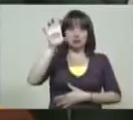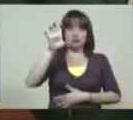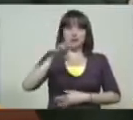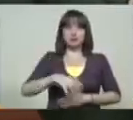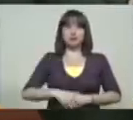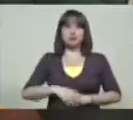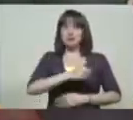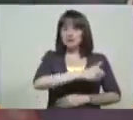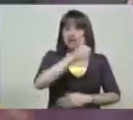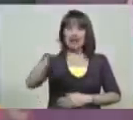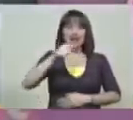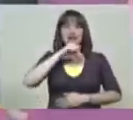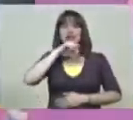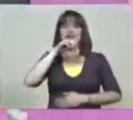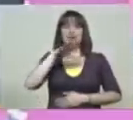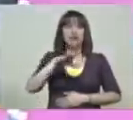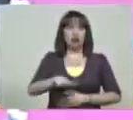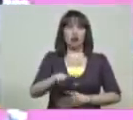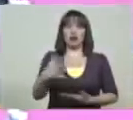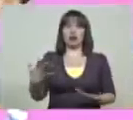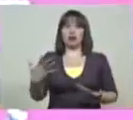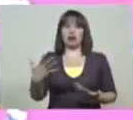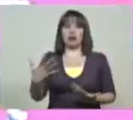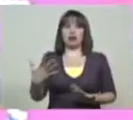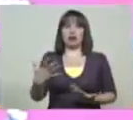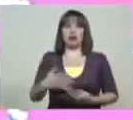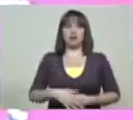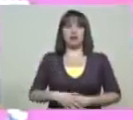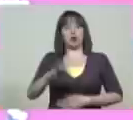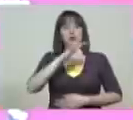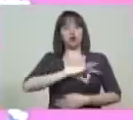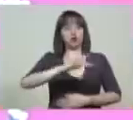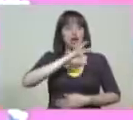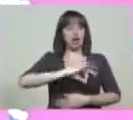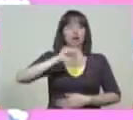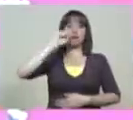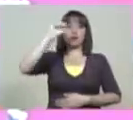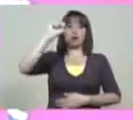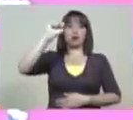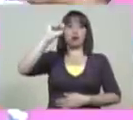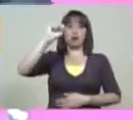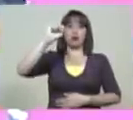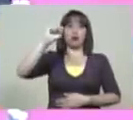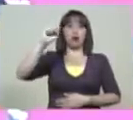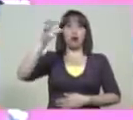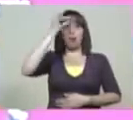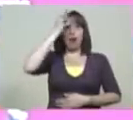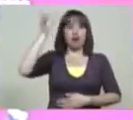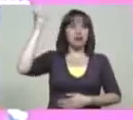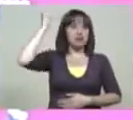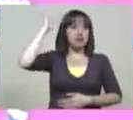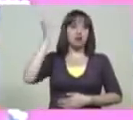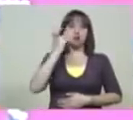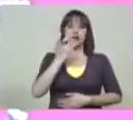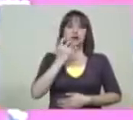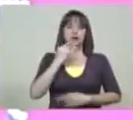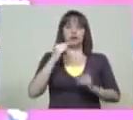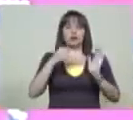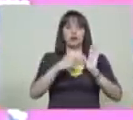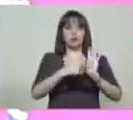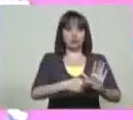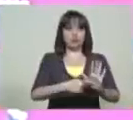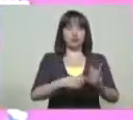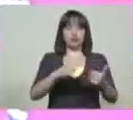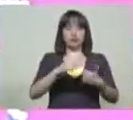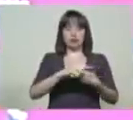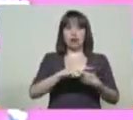de cada historia patria? El socialismo palestino, por ejemplo, el socialismo